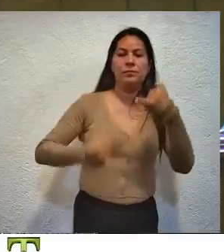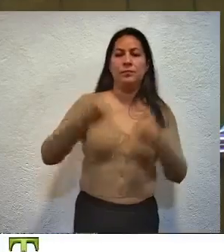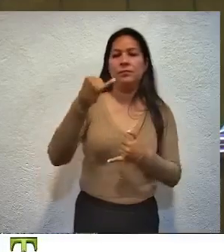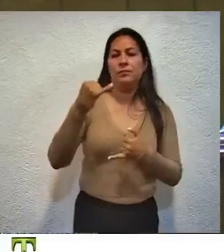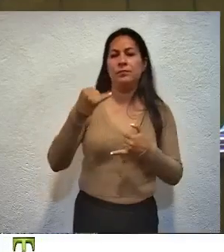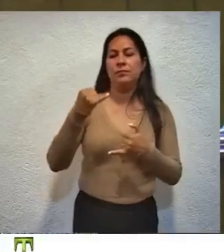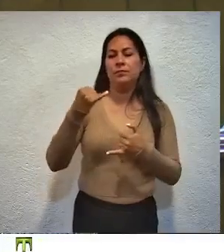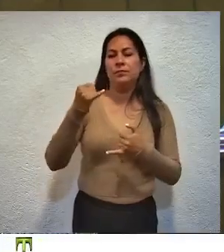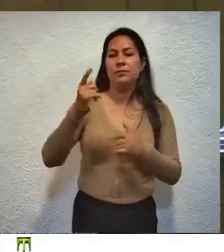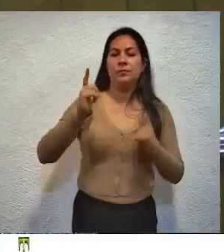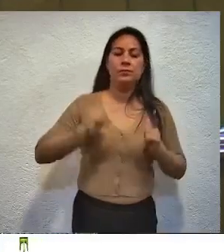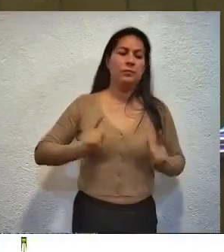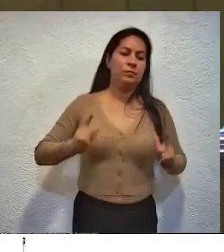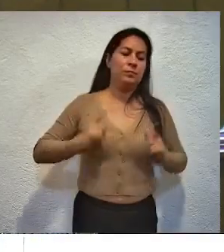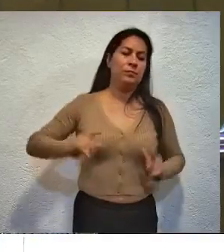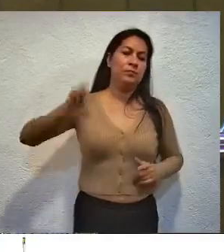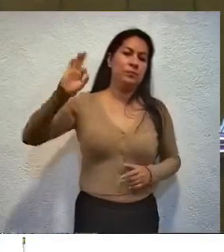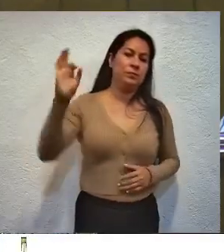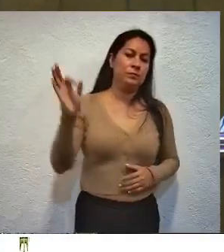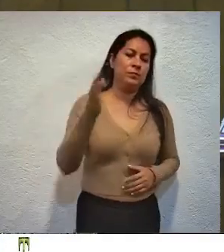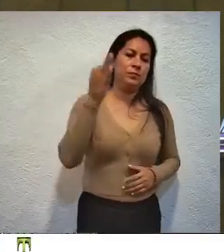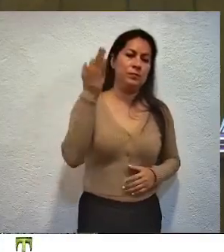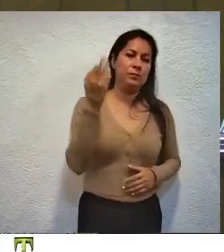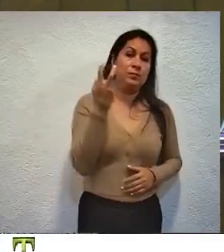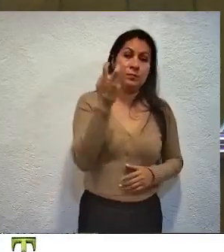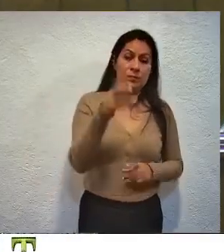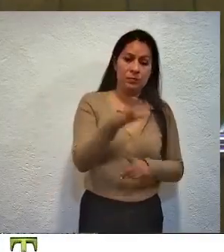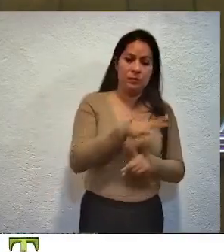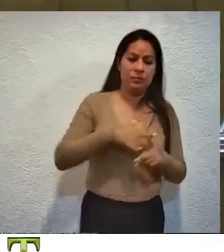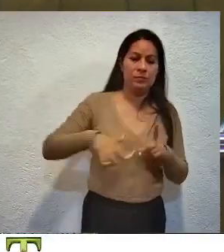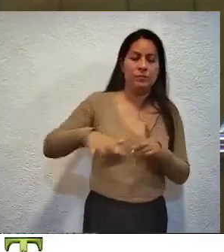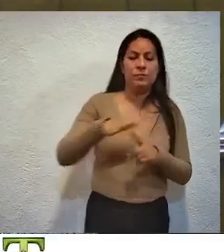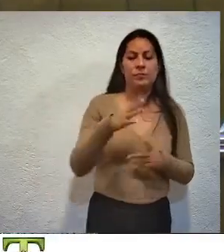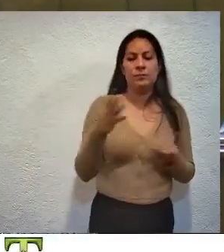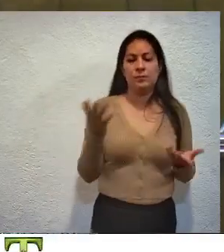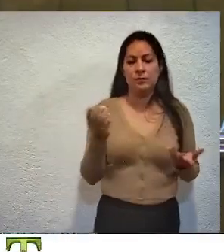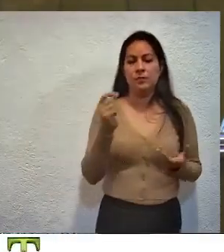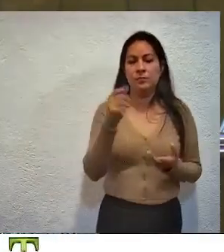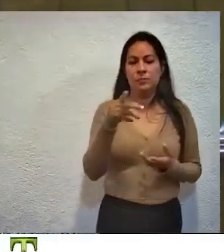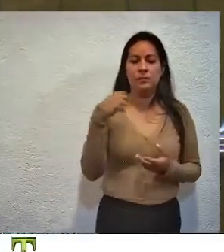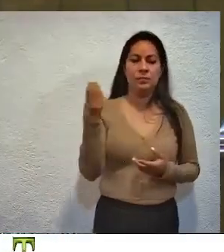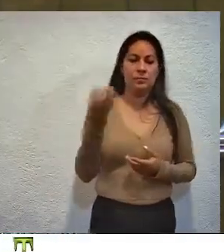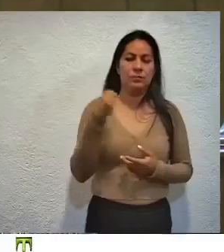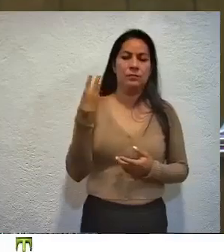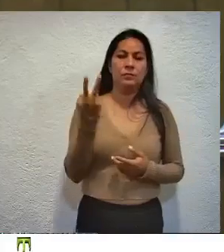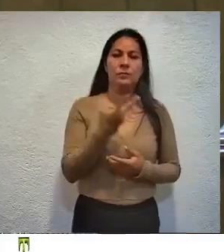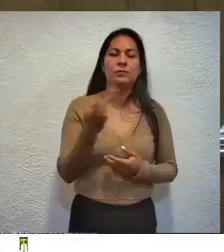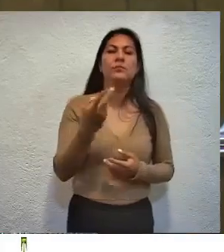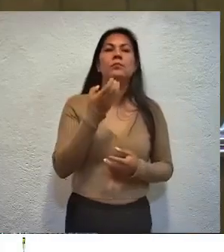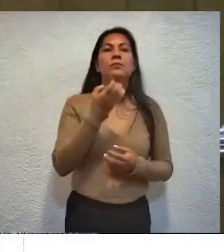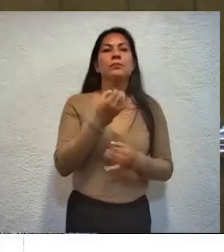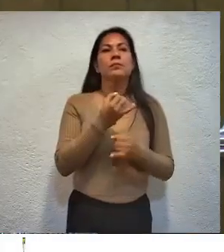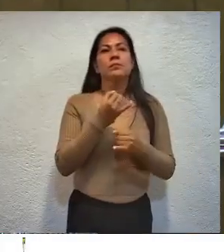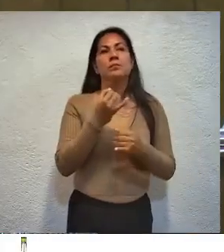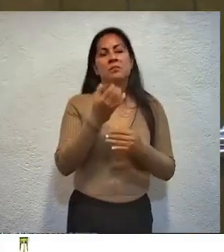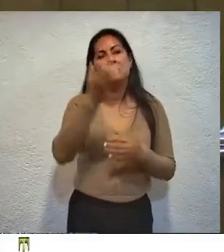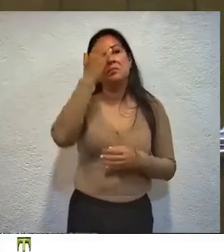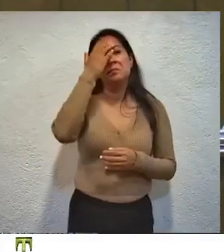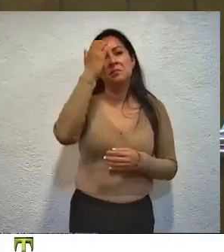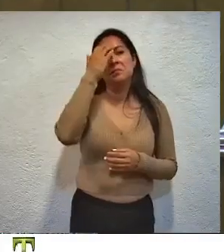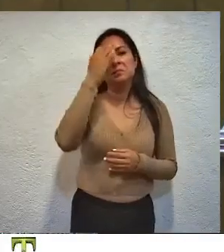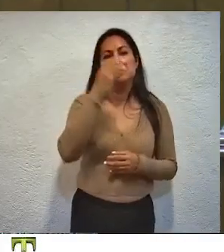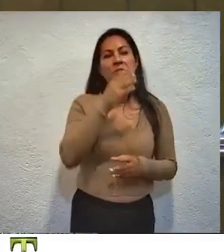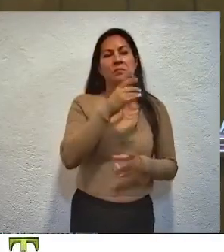Electoral del Poder Judicial de la Federación. En ese sentido, en dicha asamblea se dio a conocer el informe